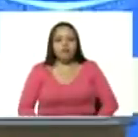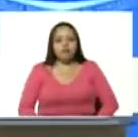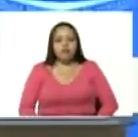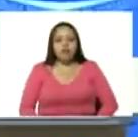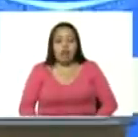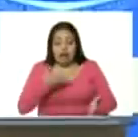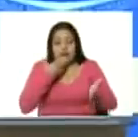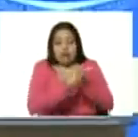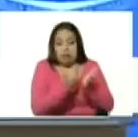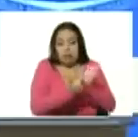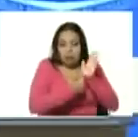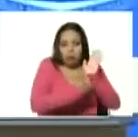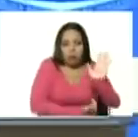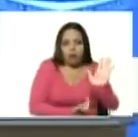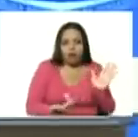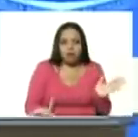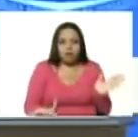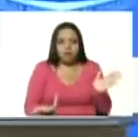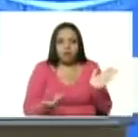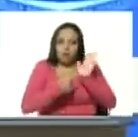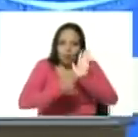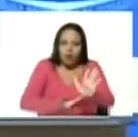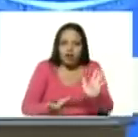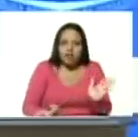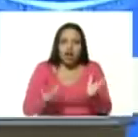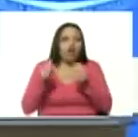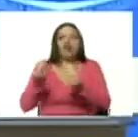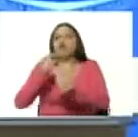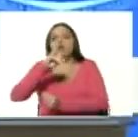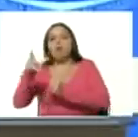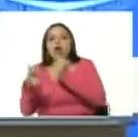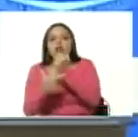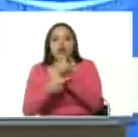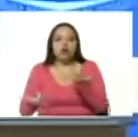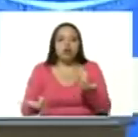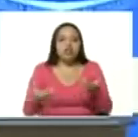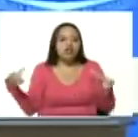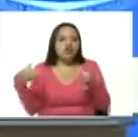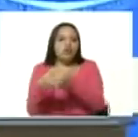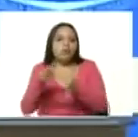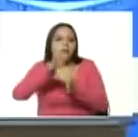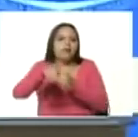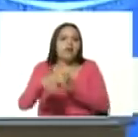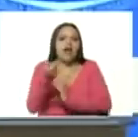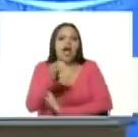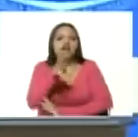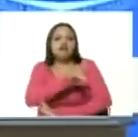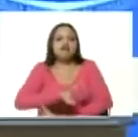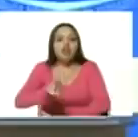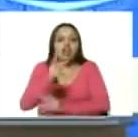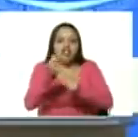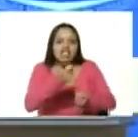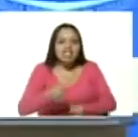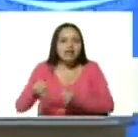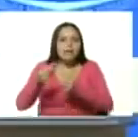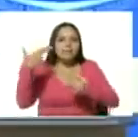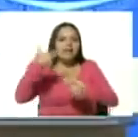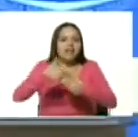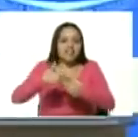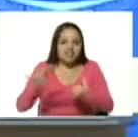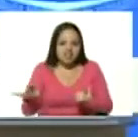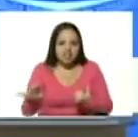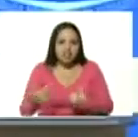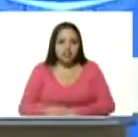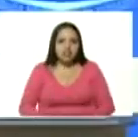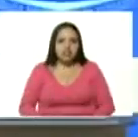pruebas señalan cómo Guaidó y su combo de ladrones han utilizado recursos de PDVSA,